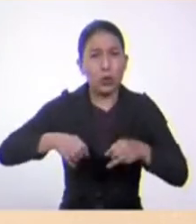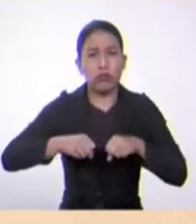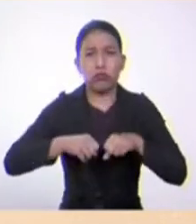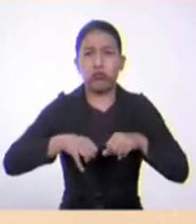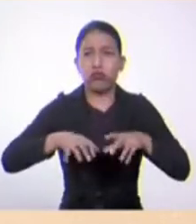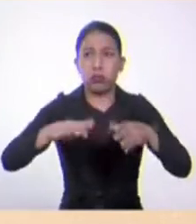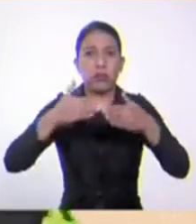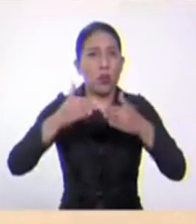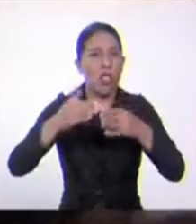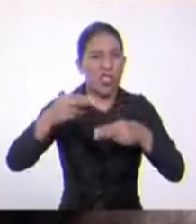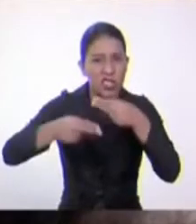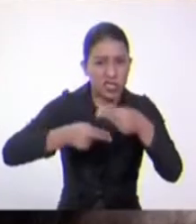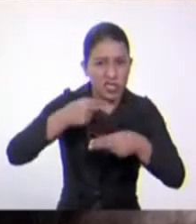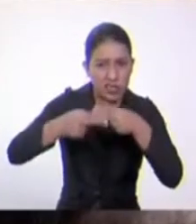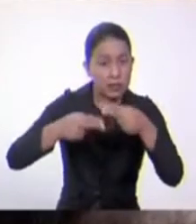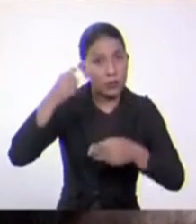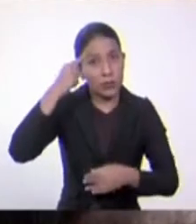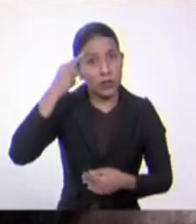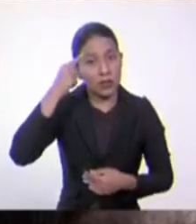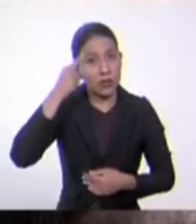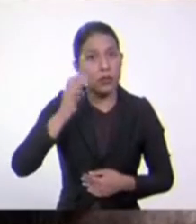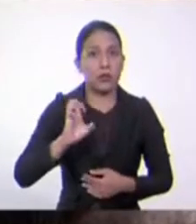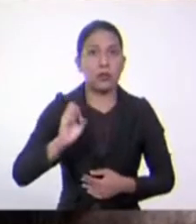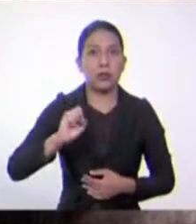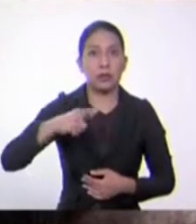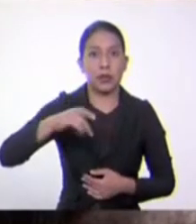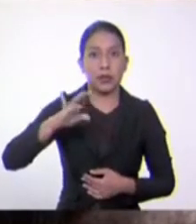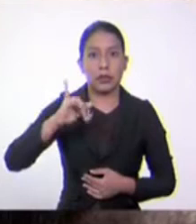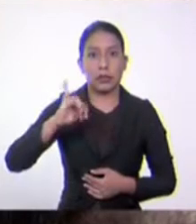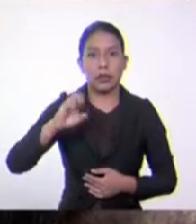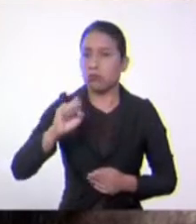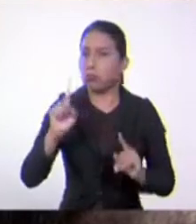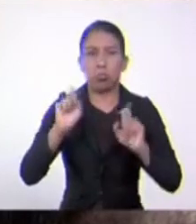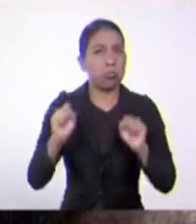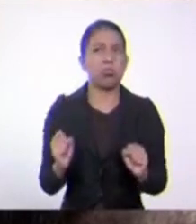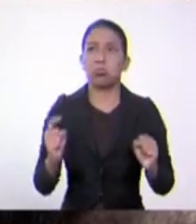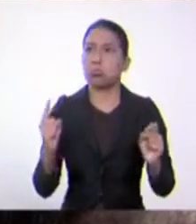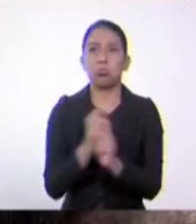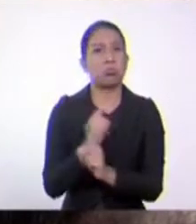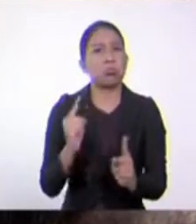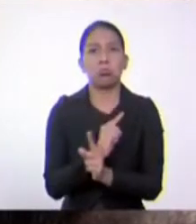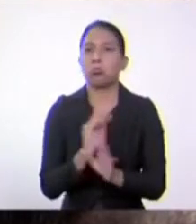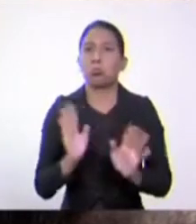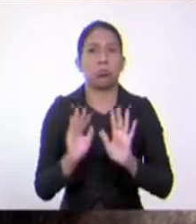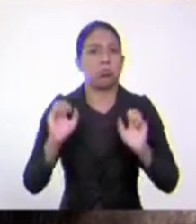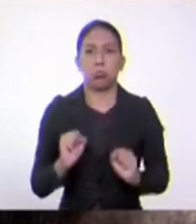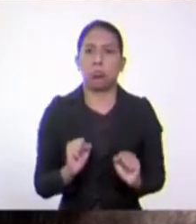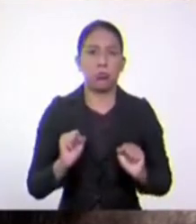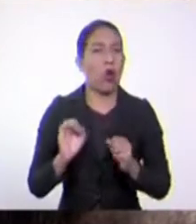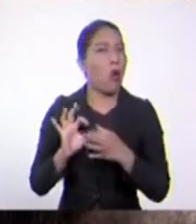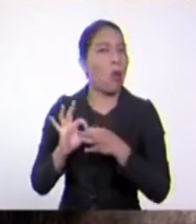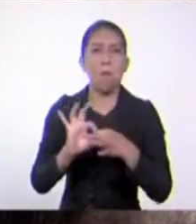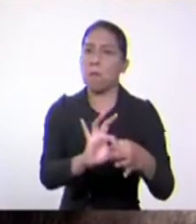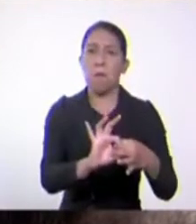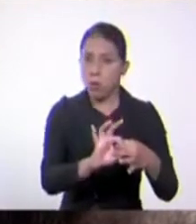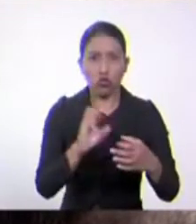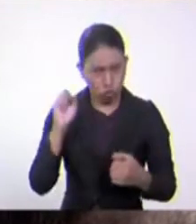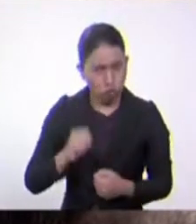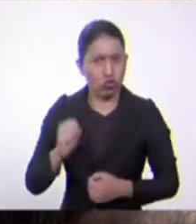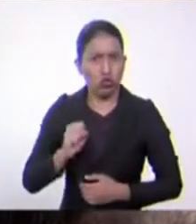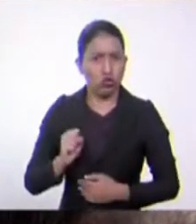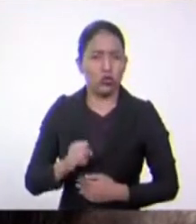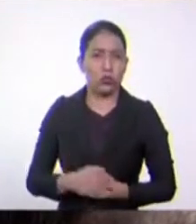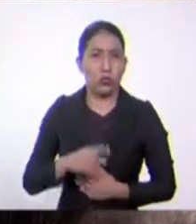dejando atrás la idea de que las especies eran inmutables o que no estaban ligadas unas con otras. Aparece